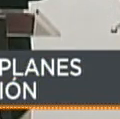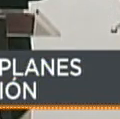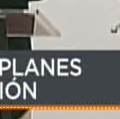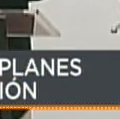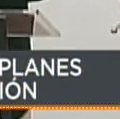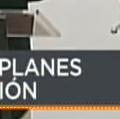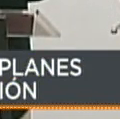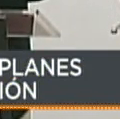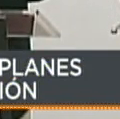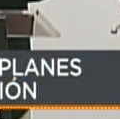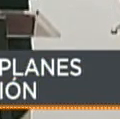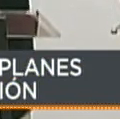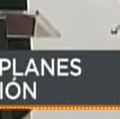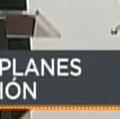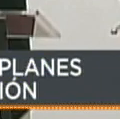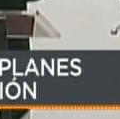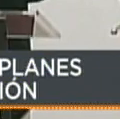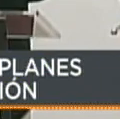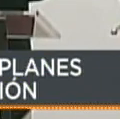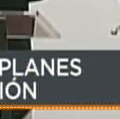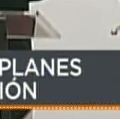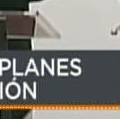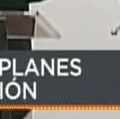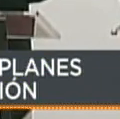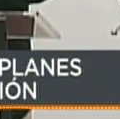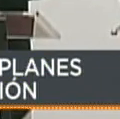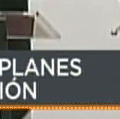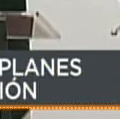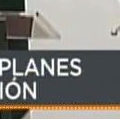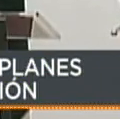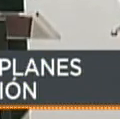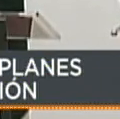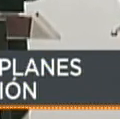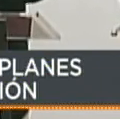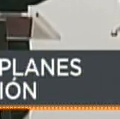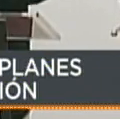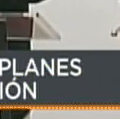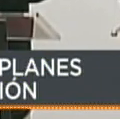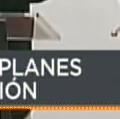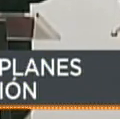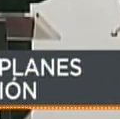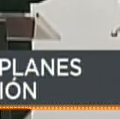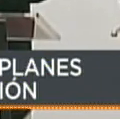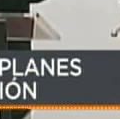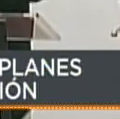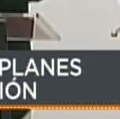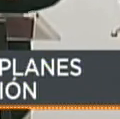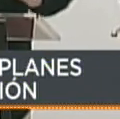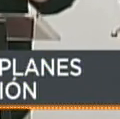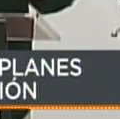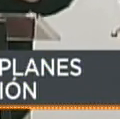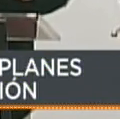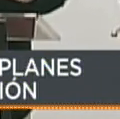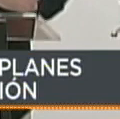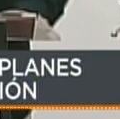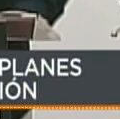daño al alma venezolana, al alma profunda del pueblo venezolano. Así